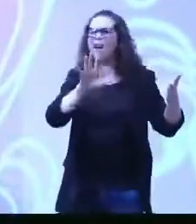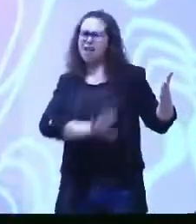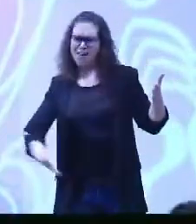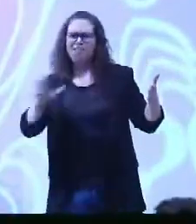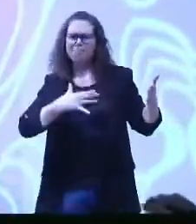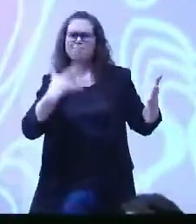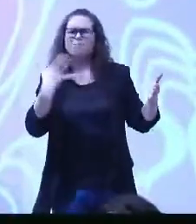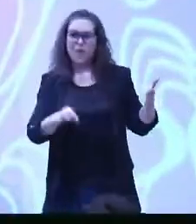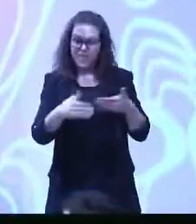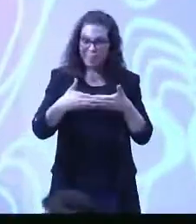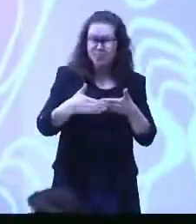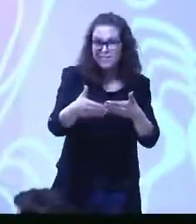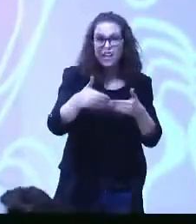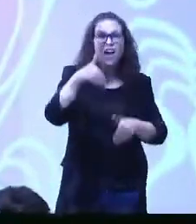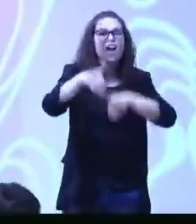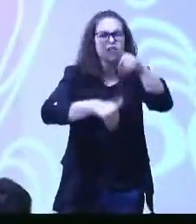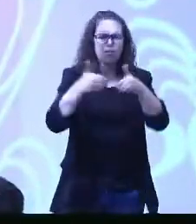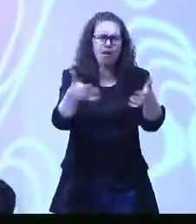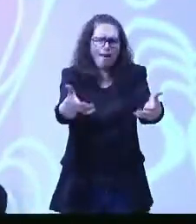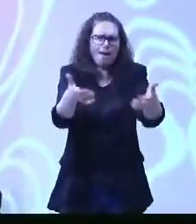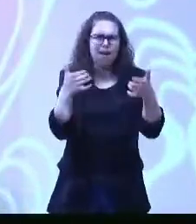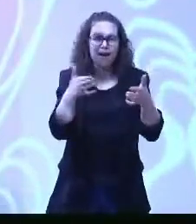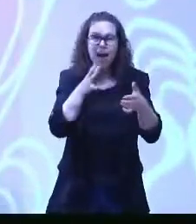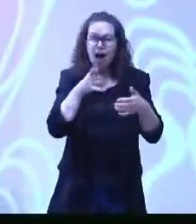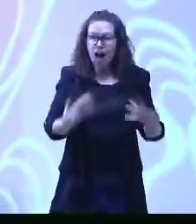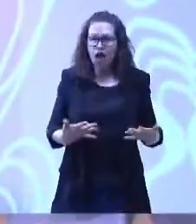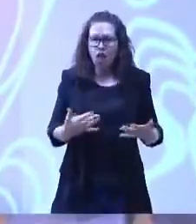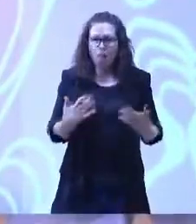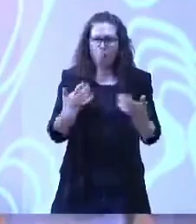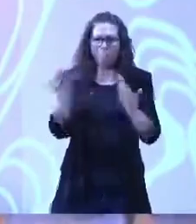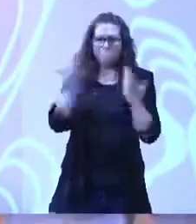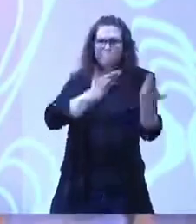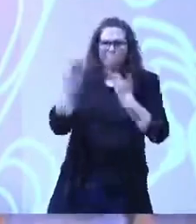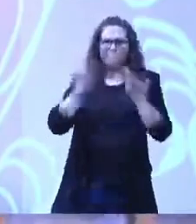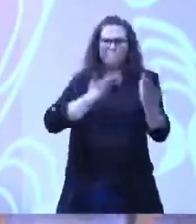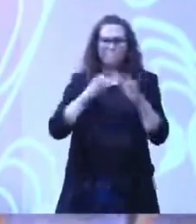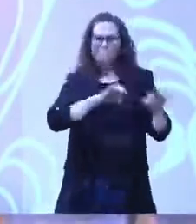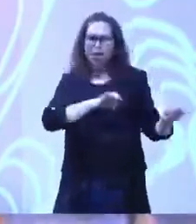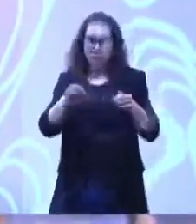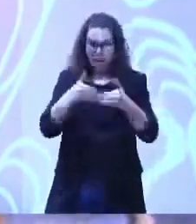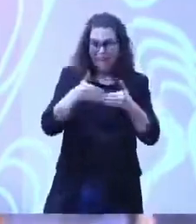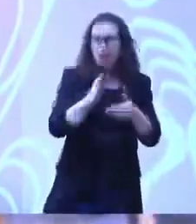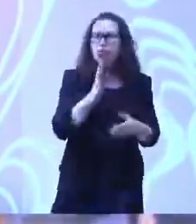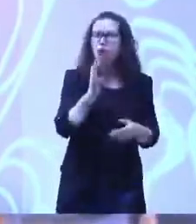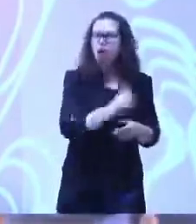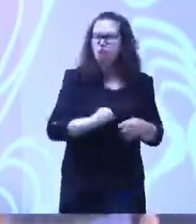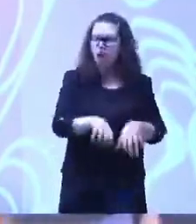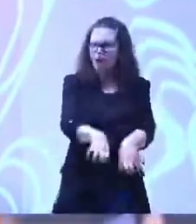Así que a ganar las elecciones, a prepararnos para seguir gobernando 4 años más.